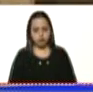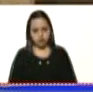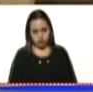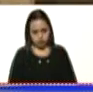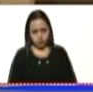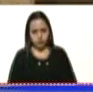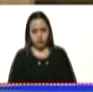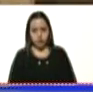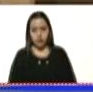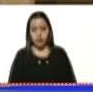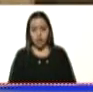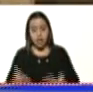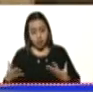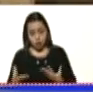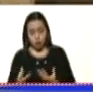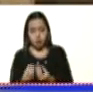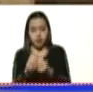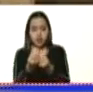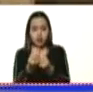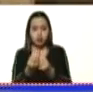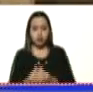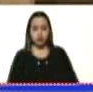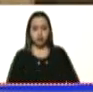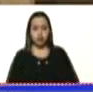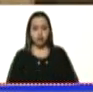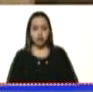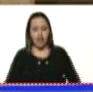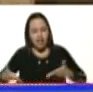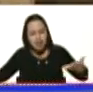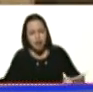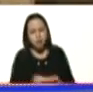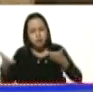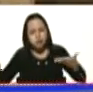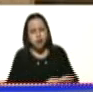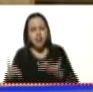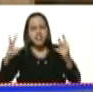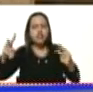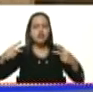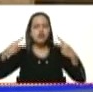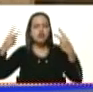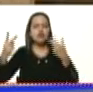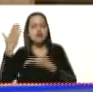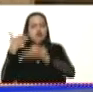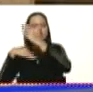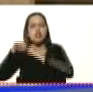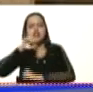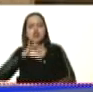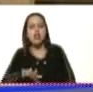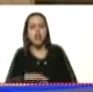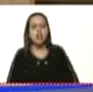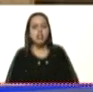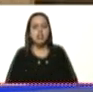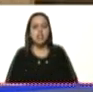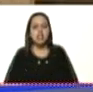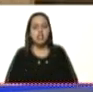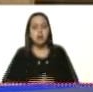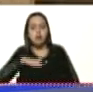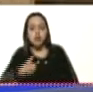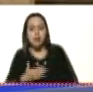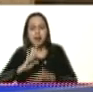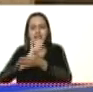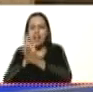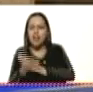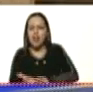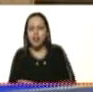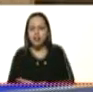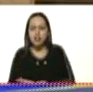que acompañaron ese empuje victorioso y definitivo para quebrar el dominio